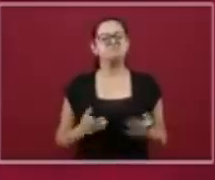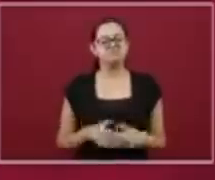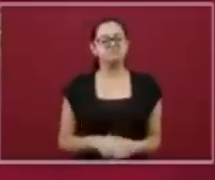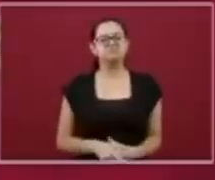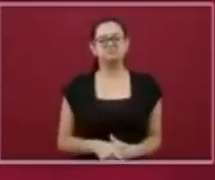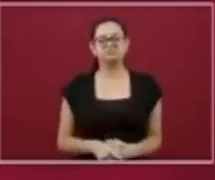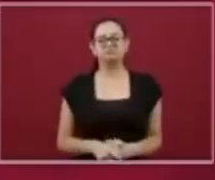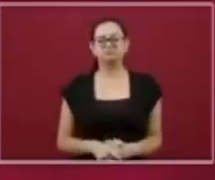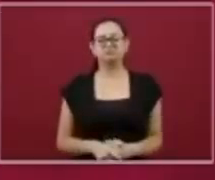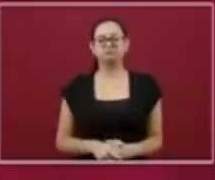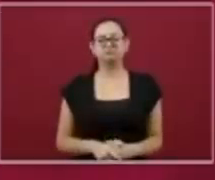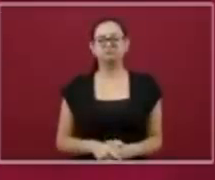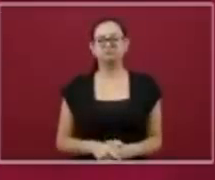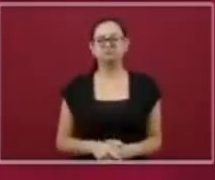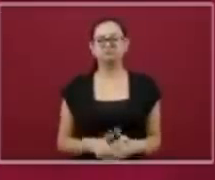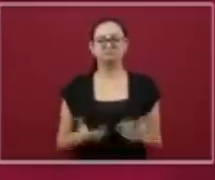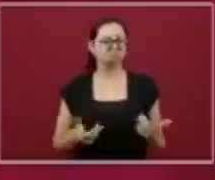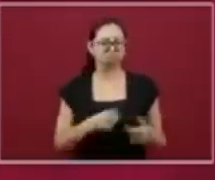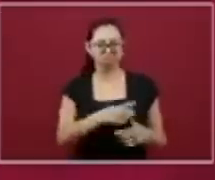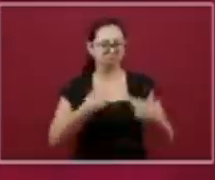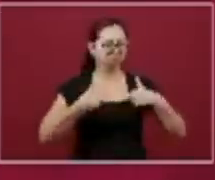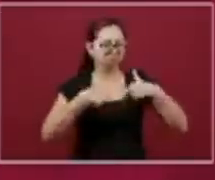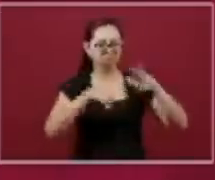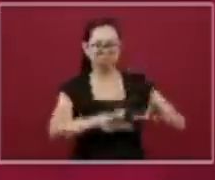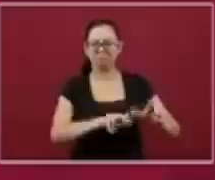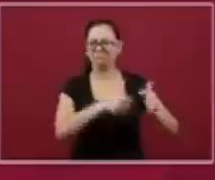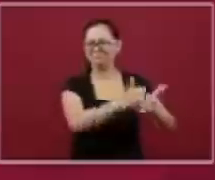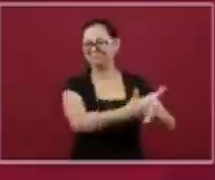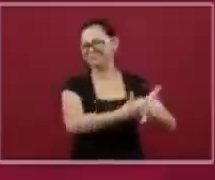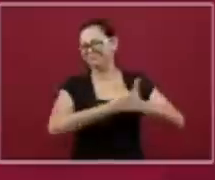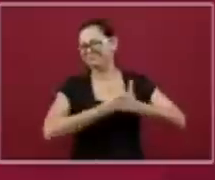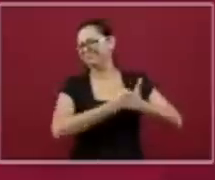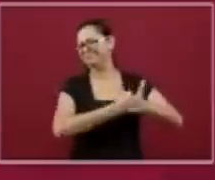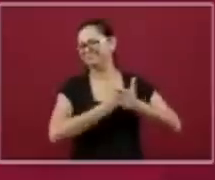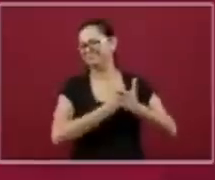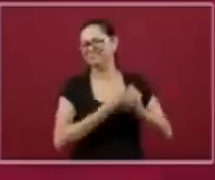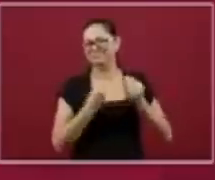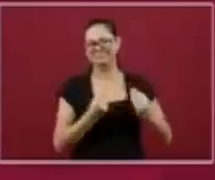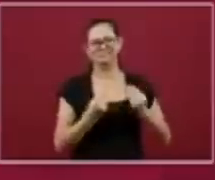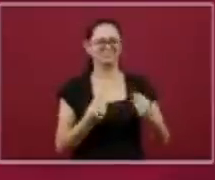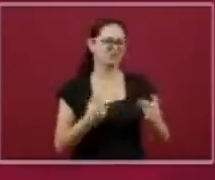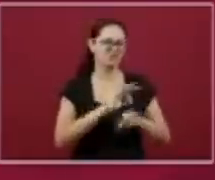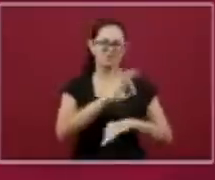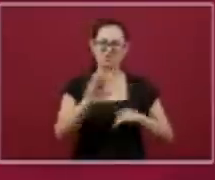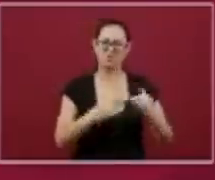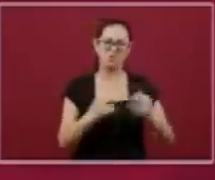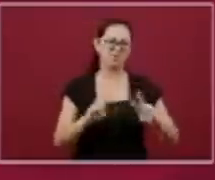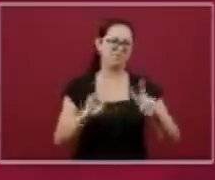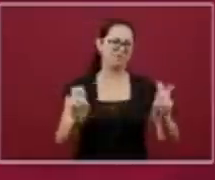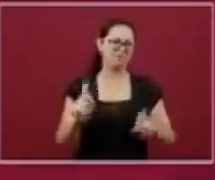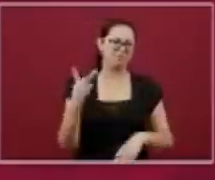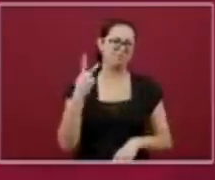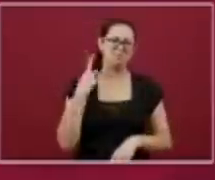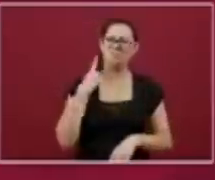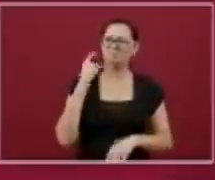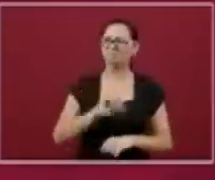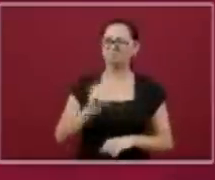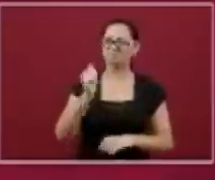y él me está ayudando mucho en todo lo que es política exterior.